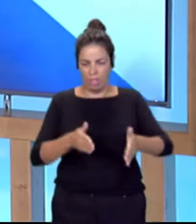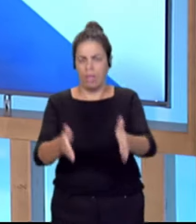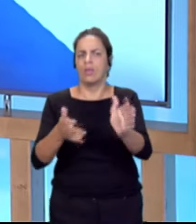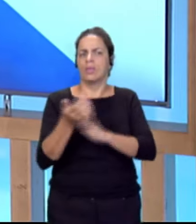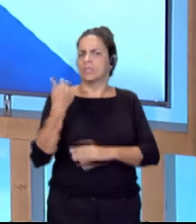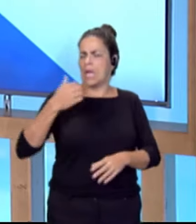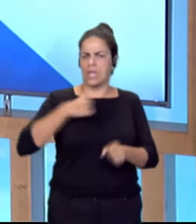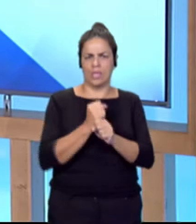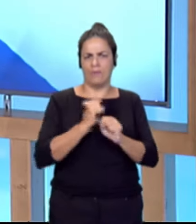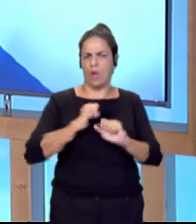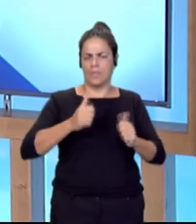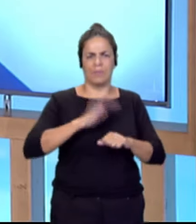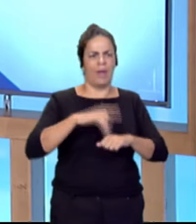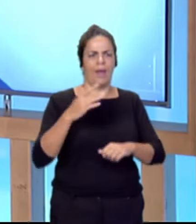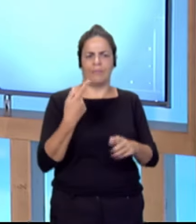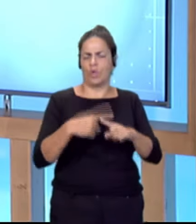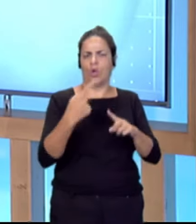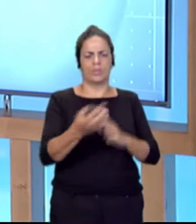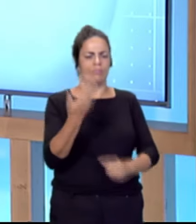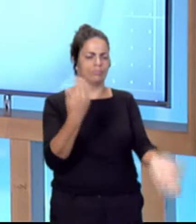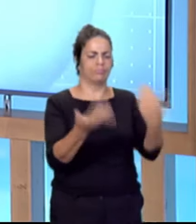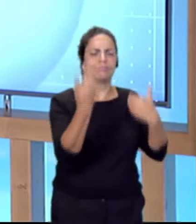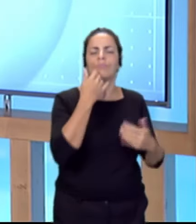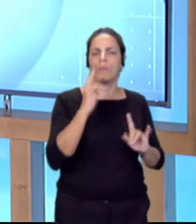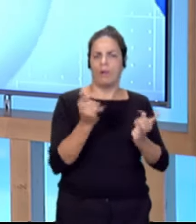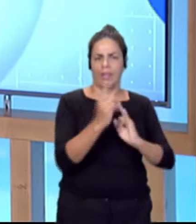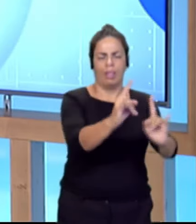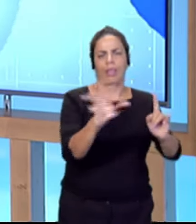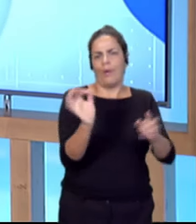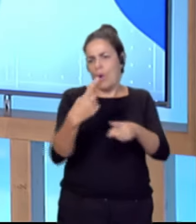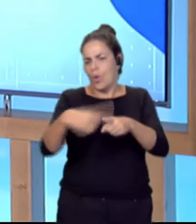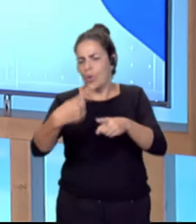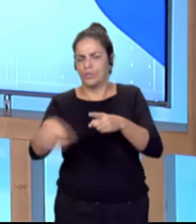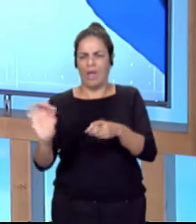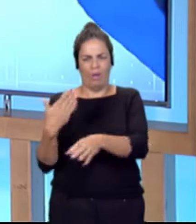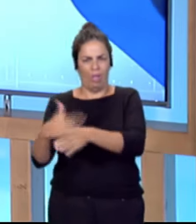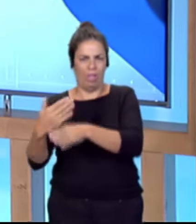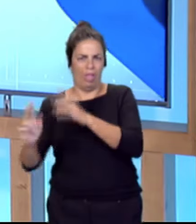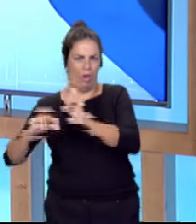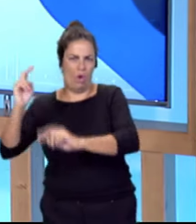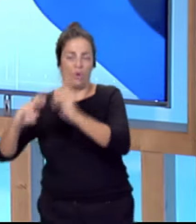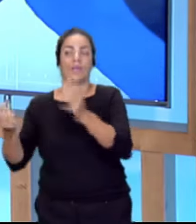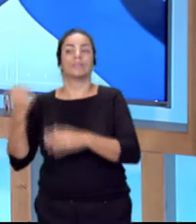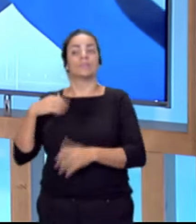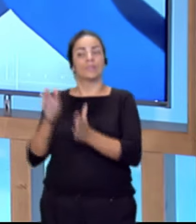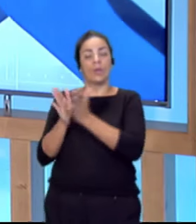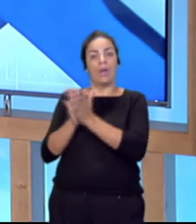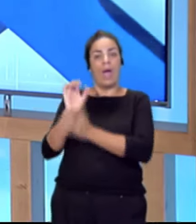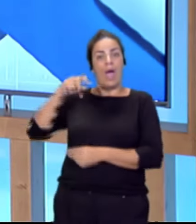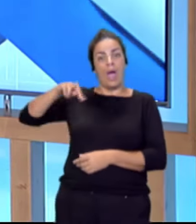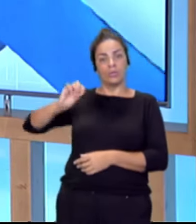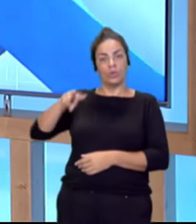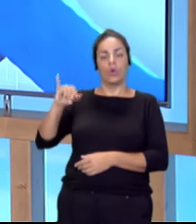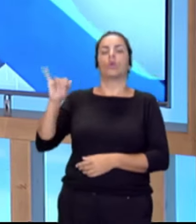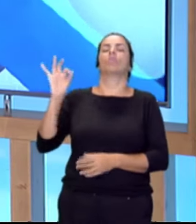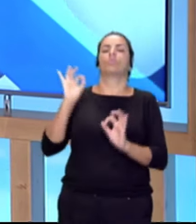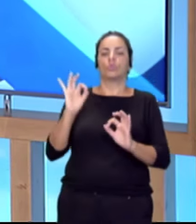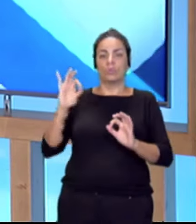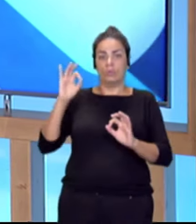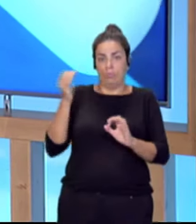los obstáculos, desde vegetación hasta enseres o escombros. Antonio Cárdenes ha estado en el cauce de uno de esos barrancos, en Las